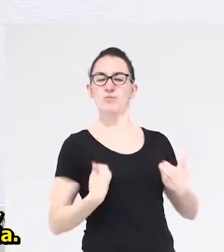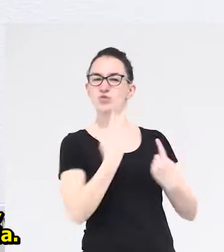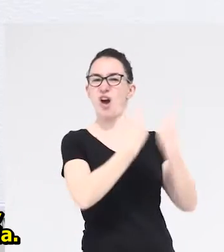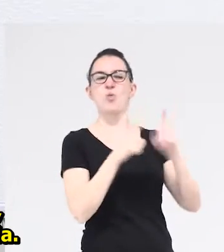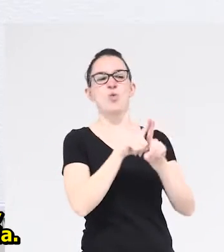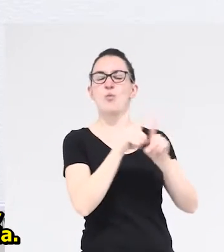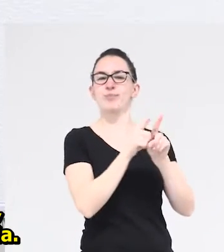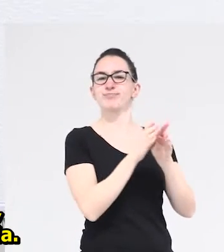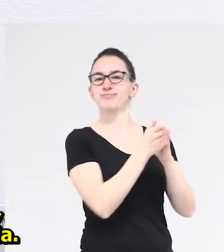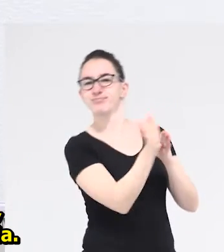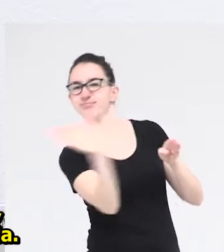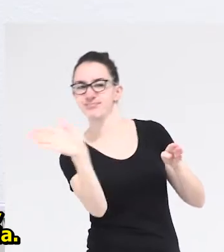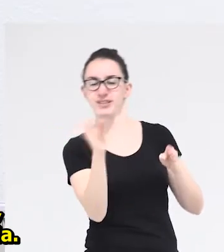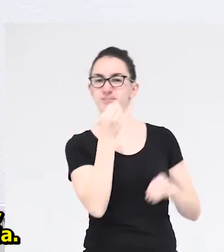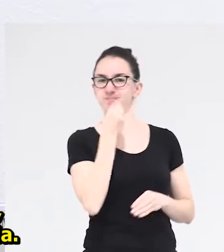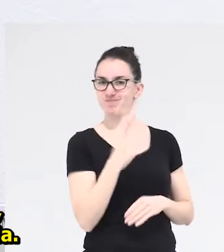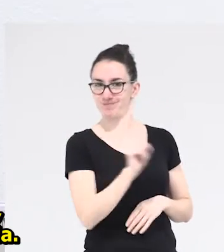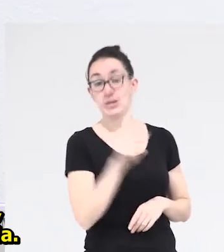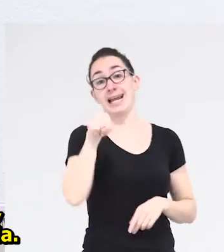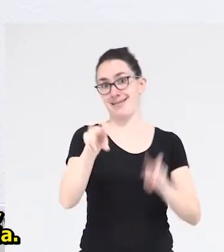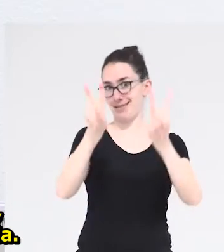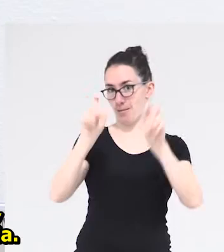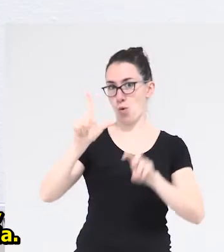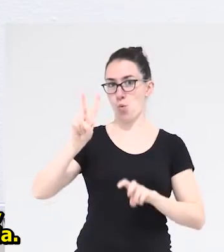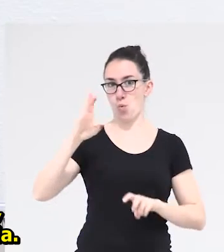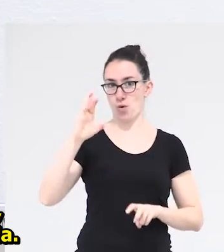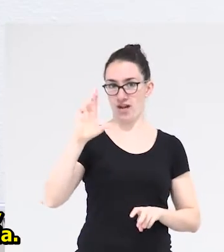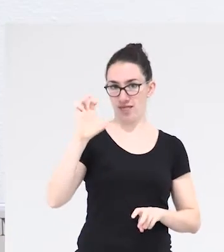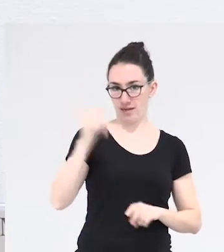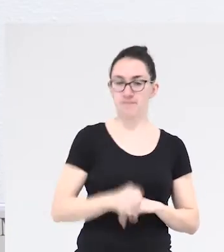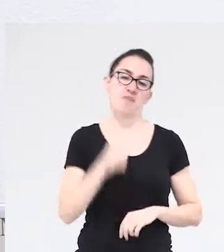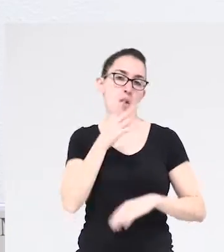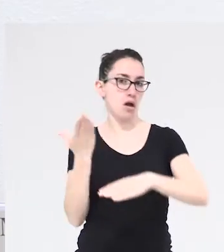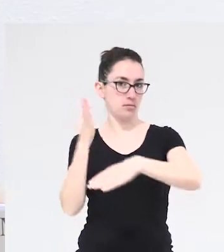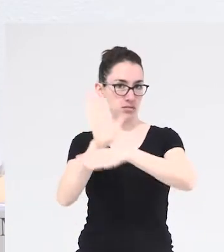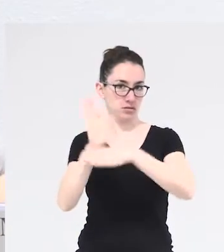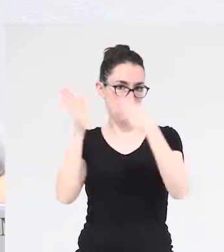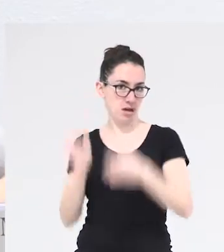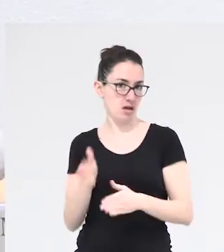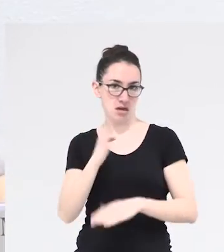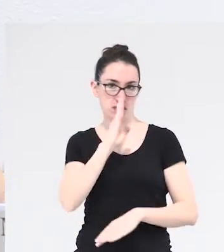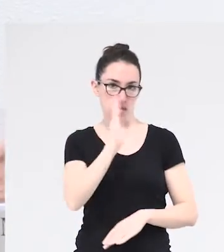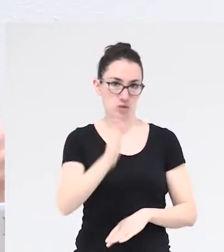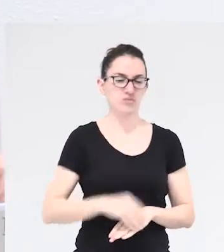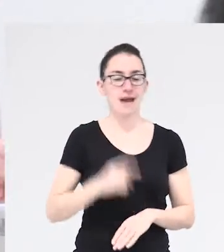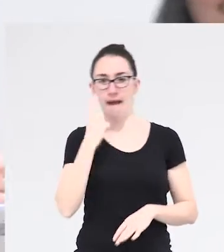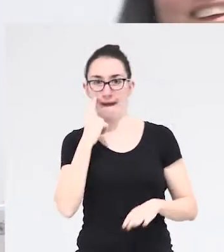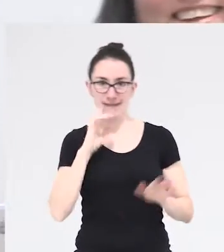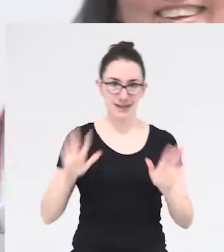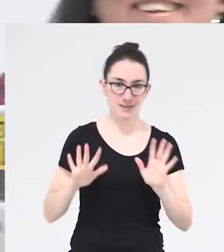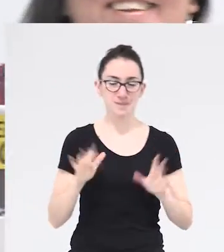hablar Lucrezia, y ahora voy a pasar a presentárosla. A ver.